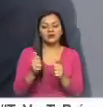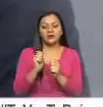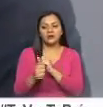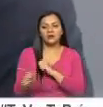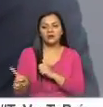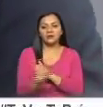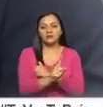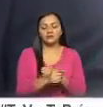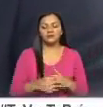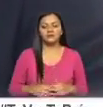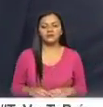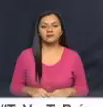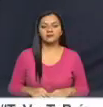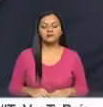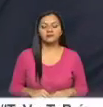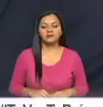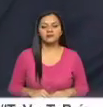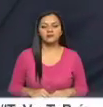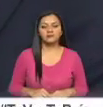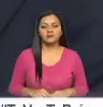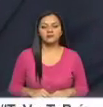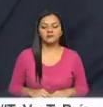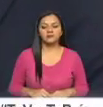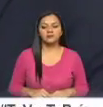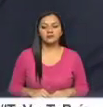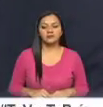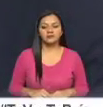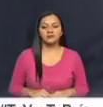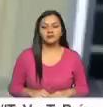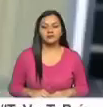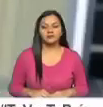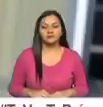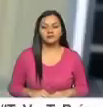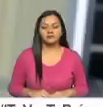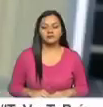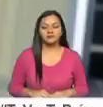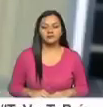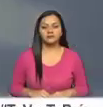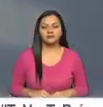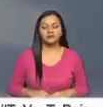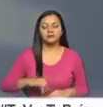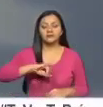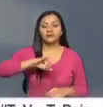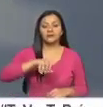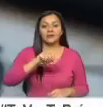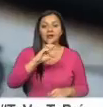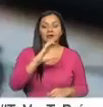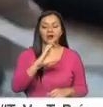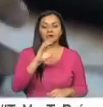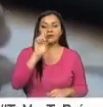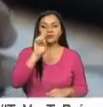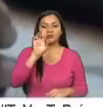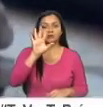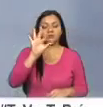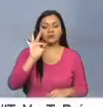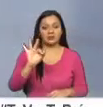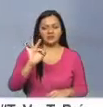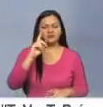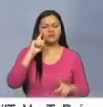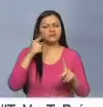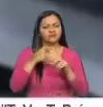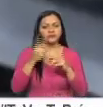de nuestros aparatos telefónicos en nuestros bolsillos. HAC 153 está dirigido a